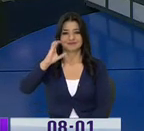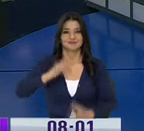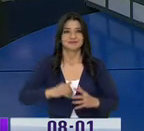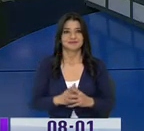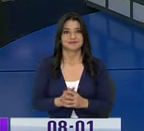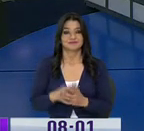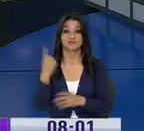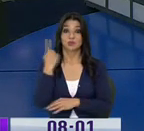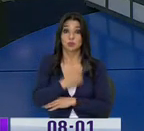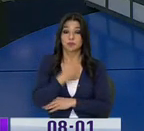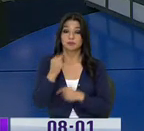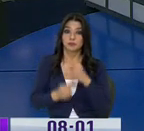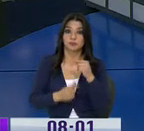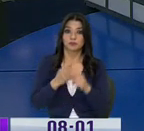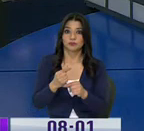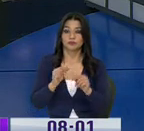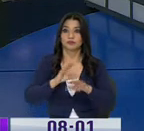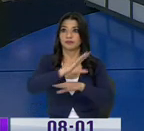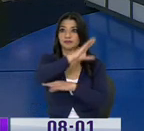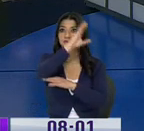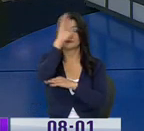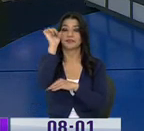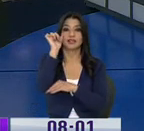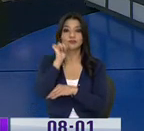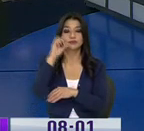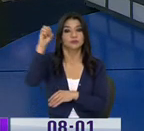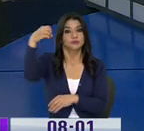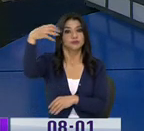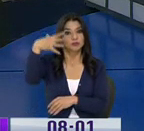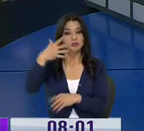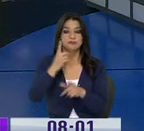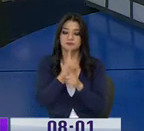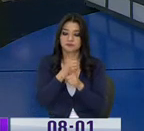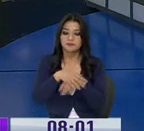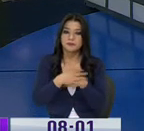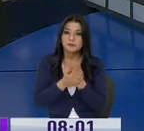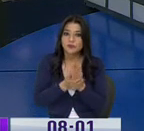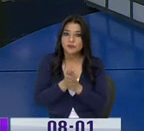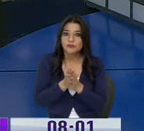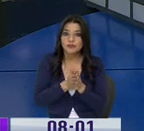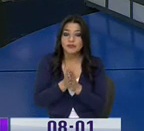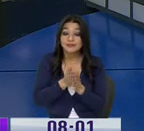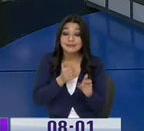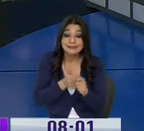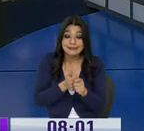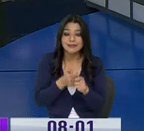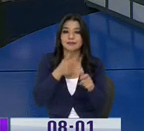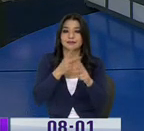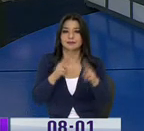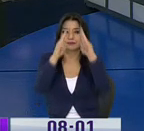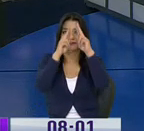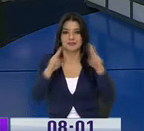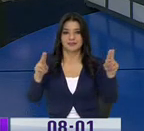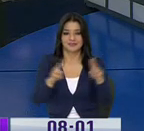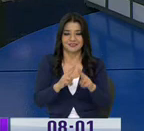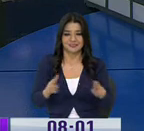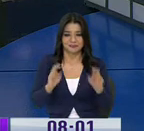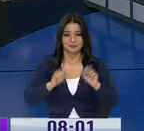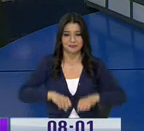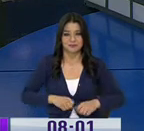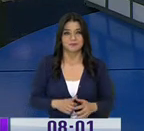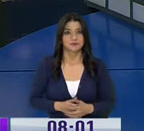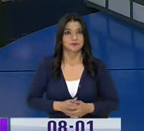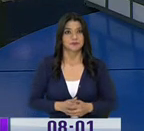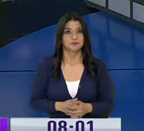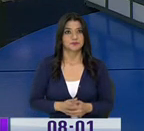un día que poco a poco se va despejando, va saliendo el sol, así que aprovechemos estos últimos días previo a la Navidad y a la Nochebuena. Se acaba